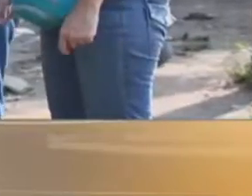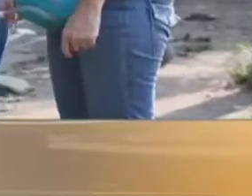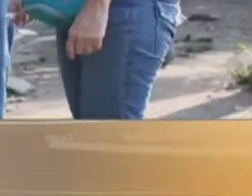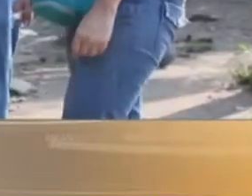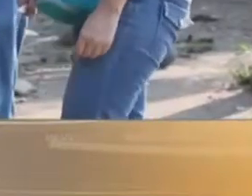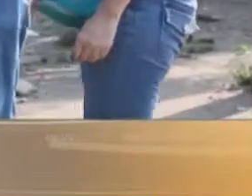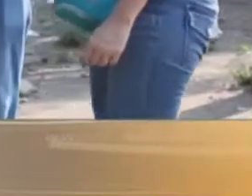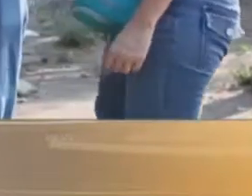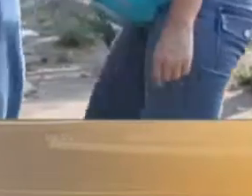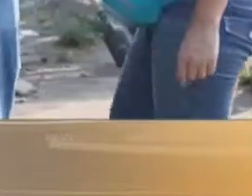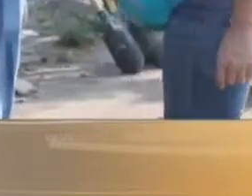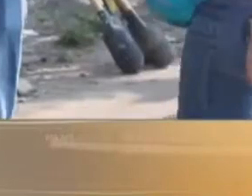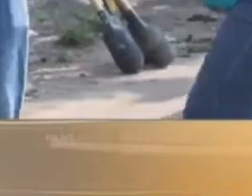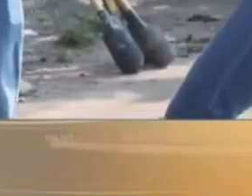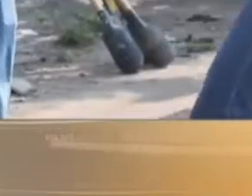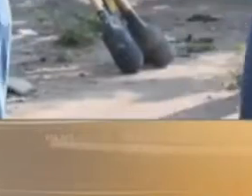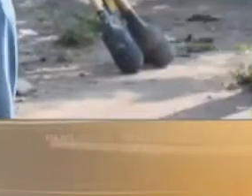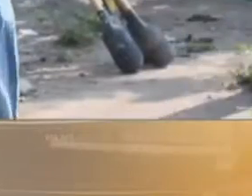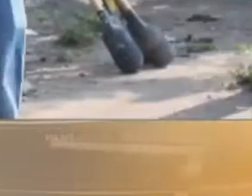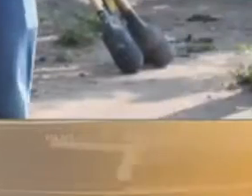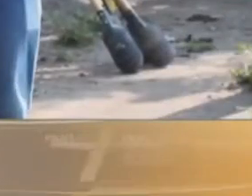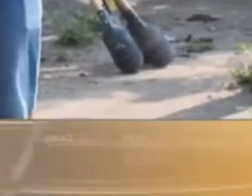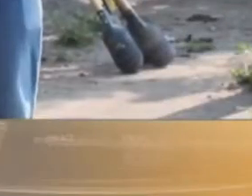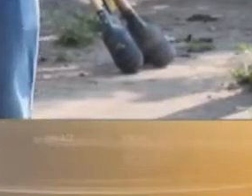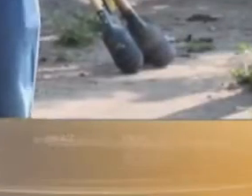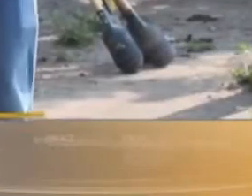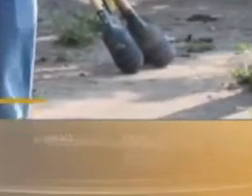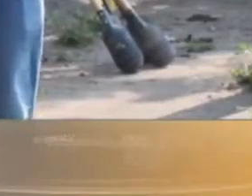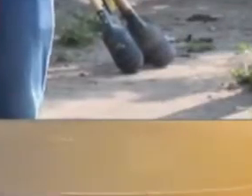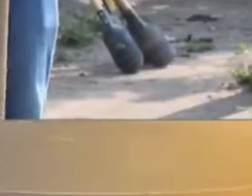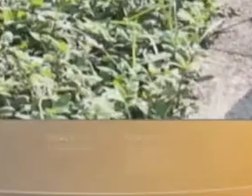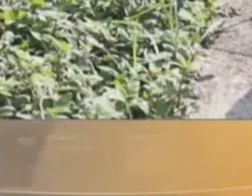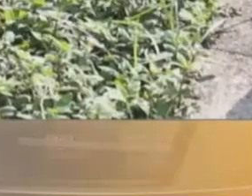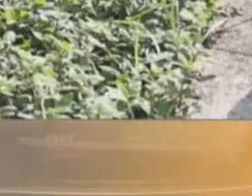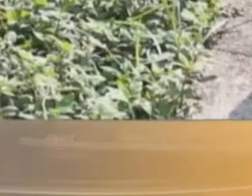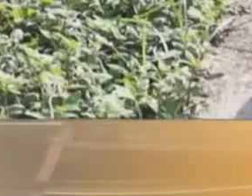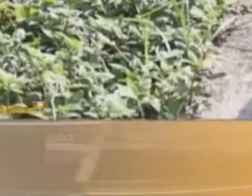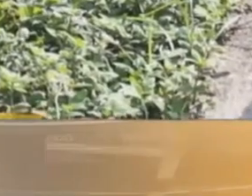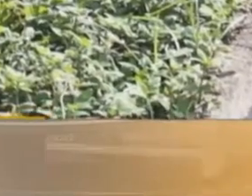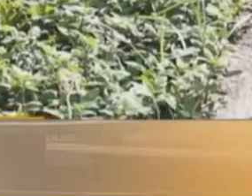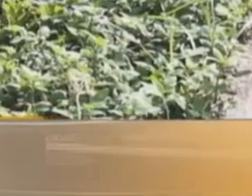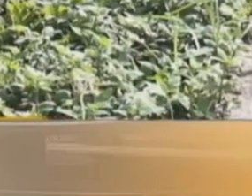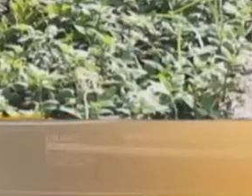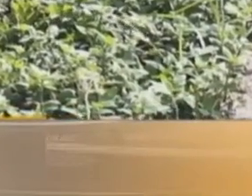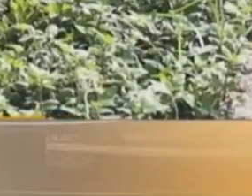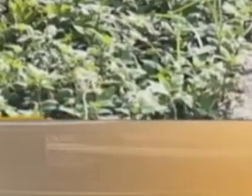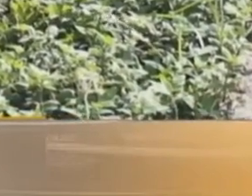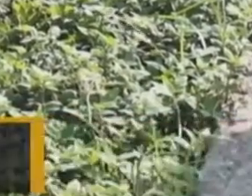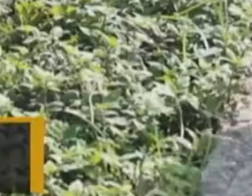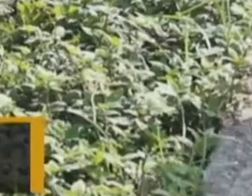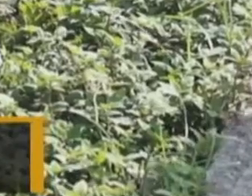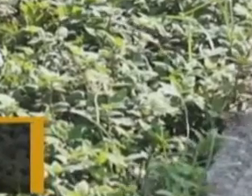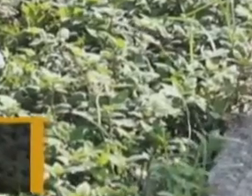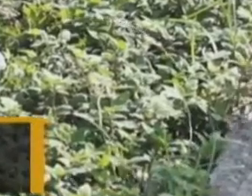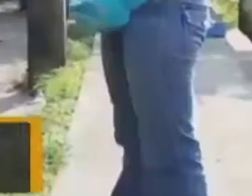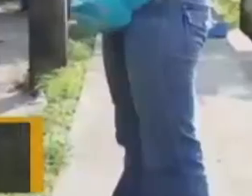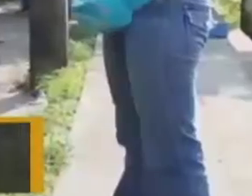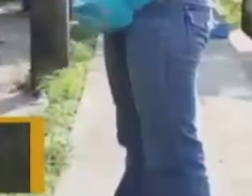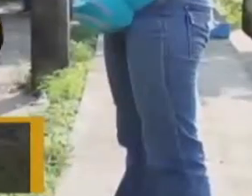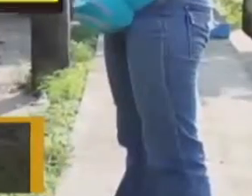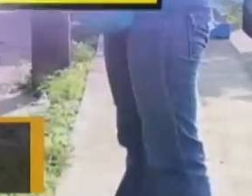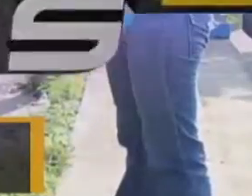cierre, Secretaría del Medio Ambiente adelantó compensación forestal en el barrio La Esperanza. Líderes de ese sector de la Comuna 5 participaron